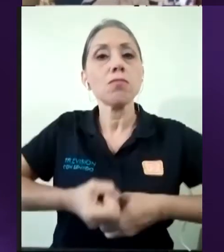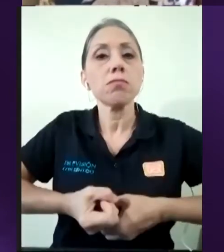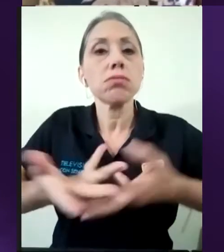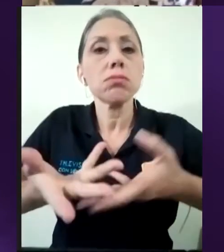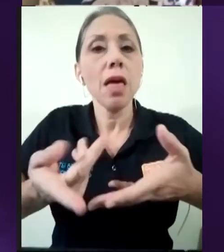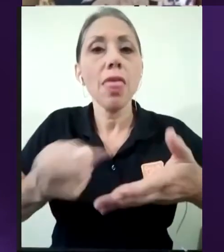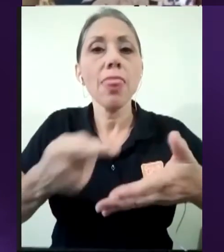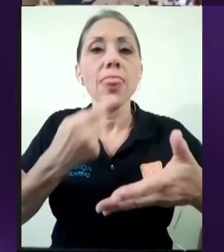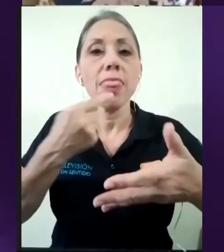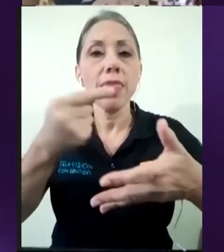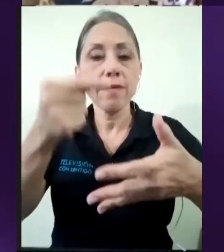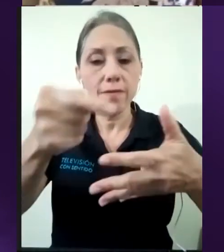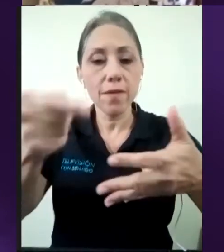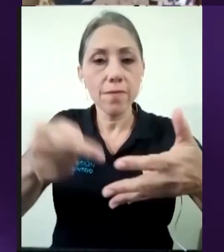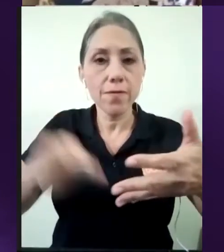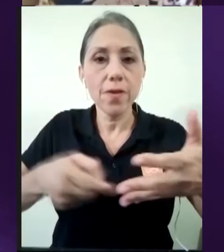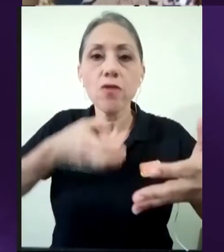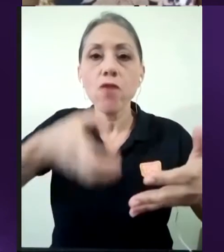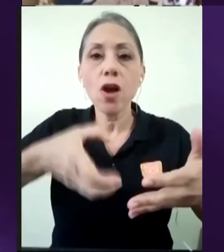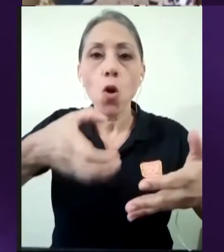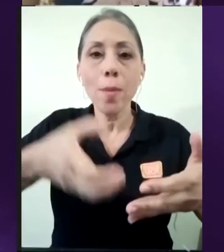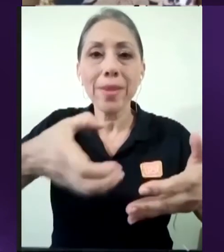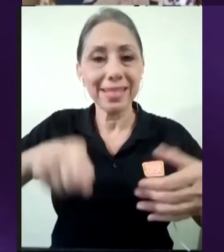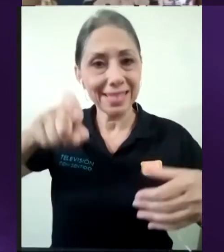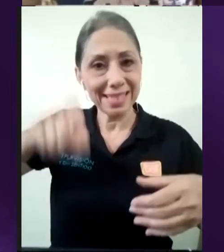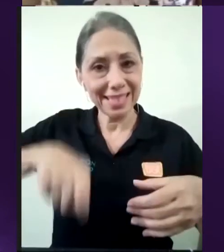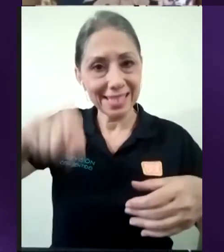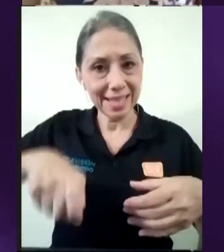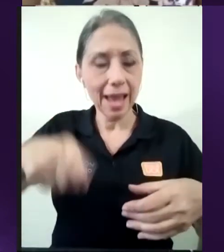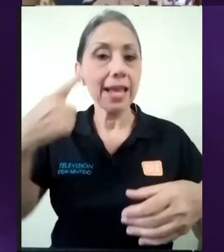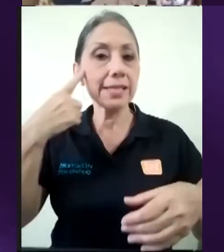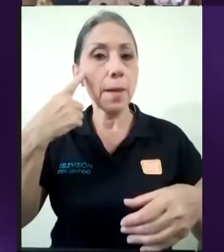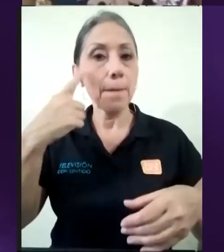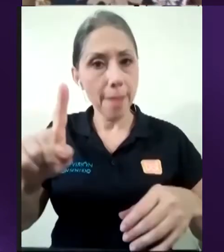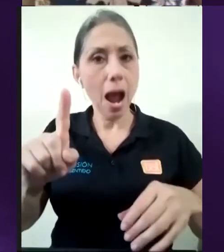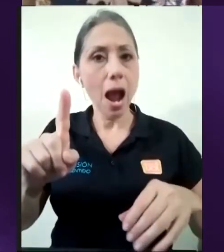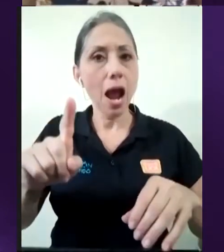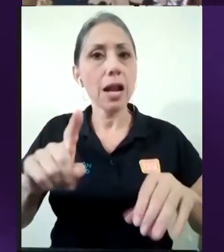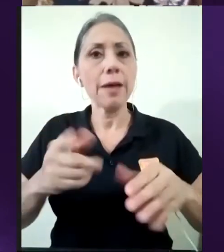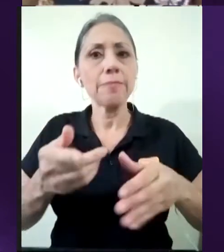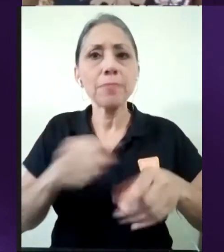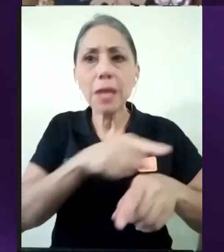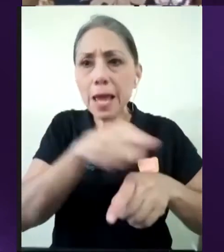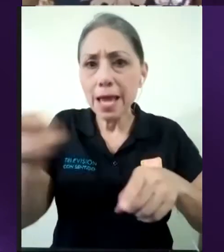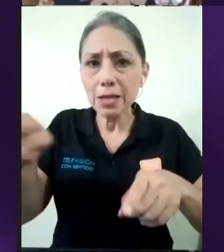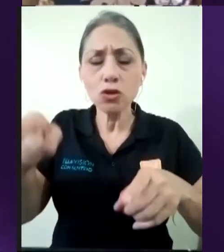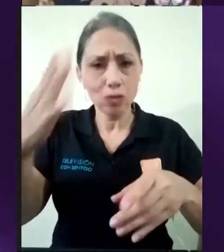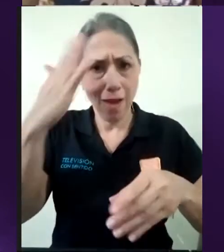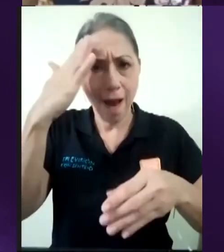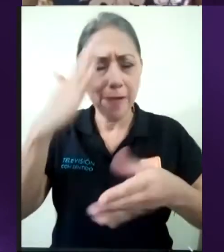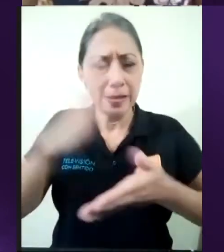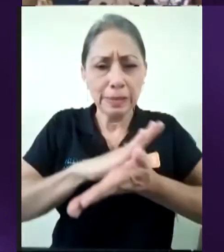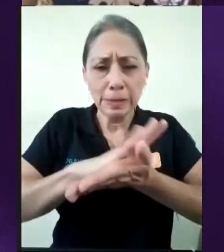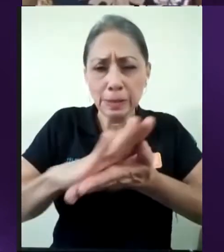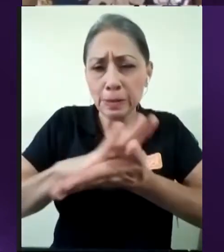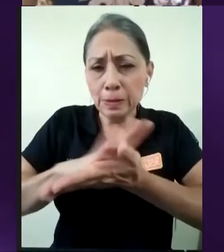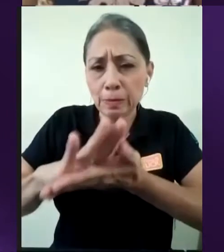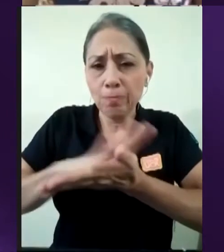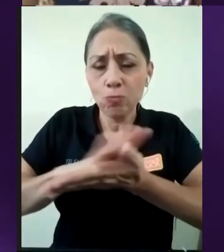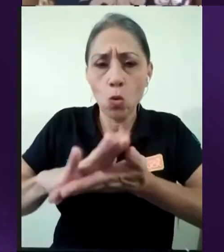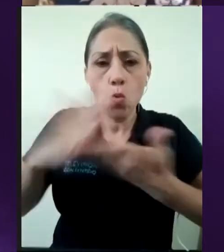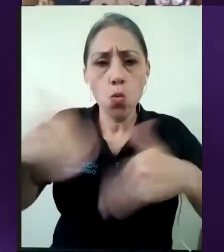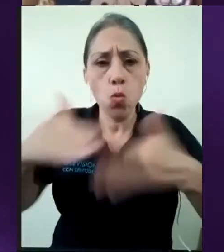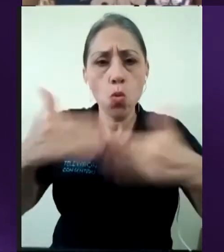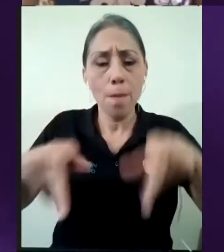necesarias para redoblar las medidas de higiene que tienen que tener las personas con discapacidad.